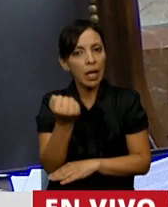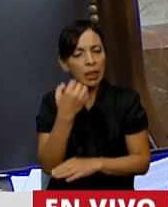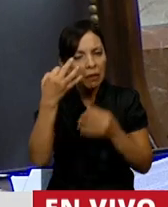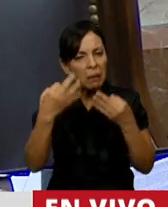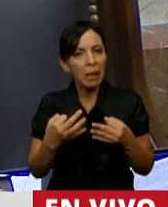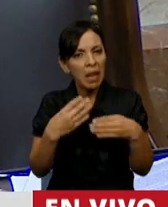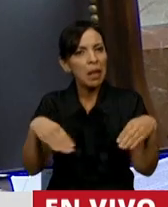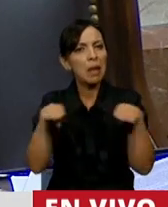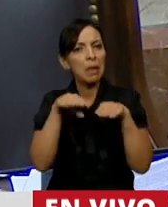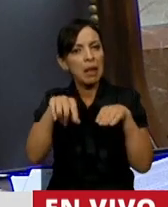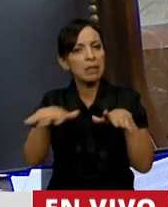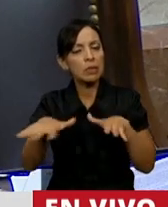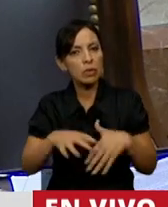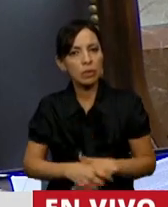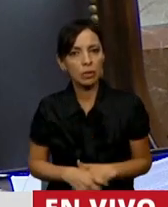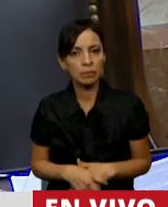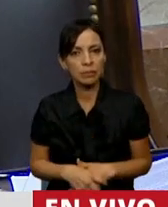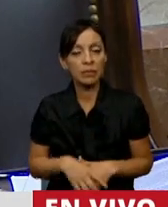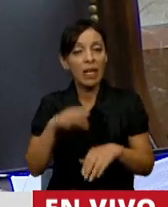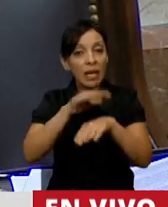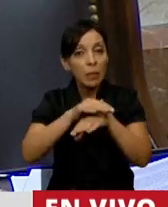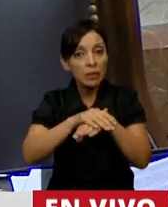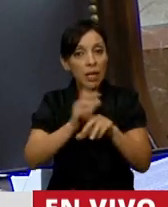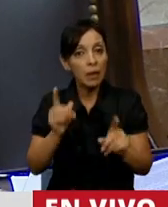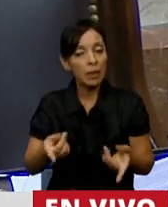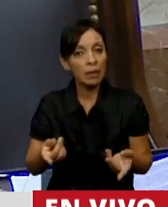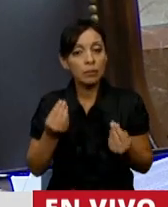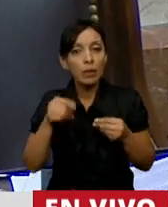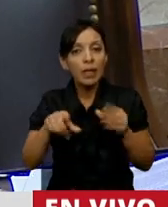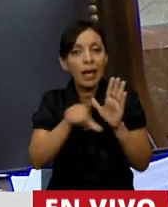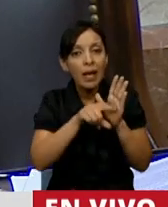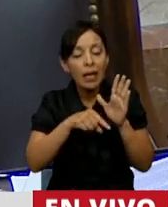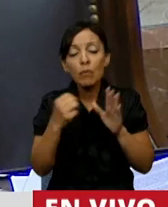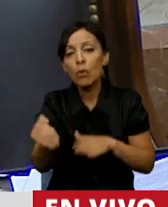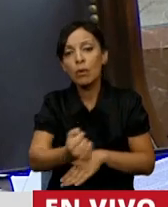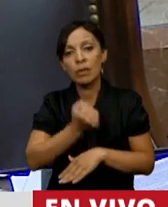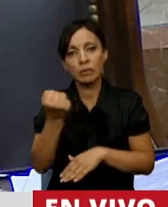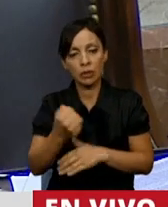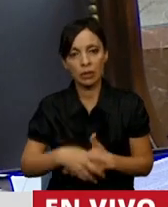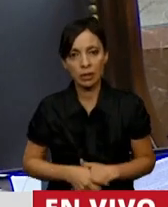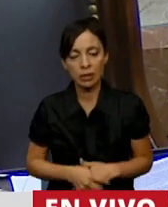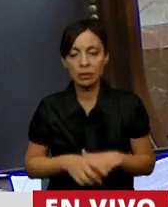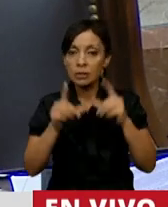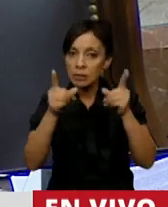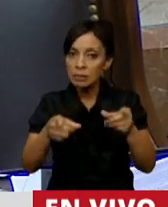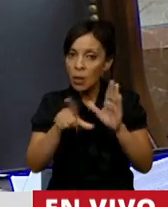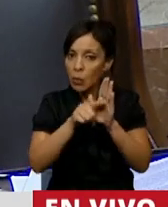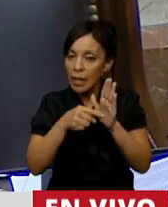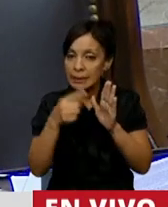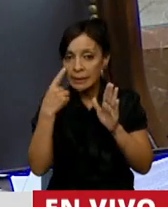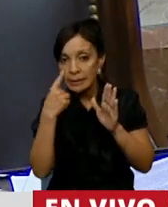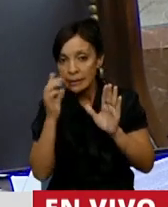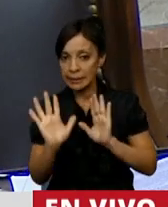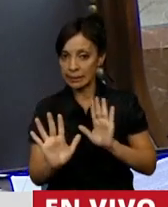circunstancia, irresponsable sobre todo, porque esta es una ley muy importante, pero también es una ley que es